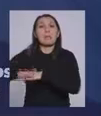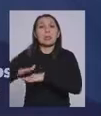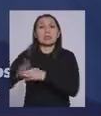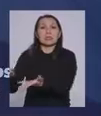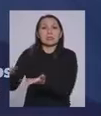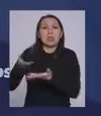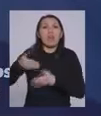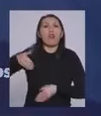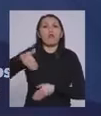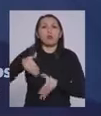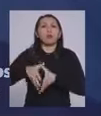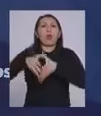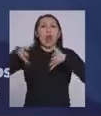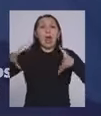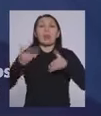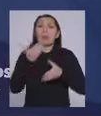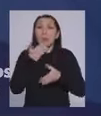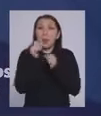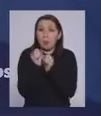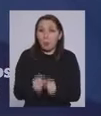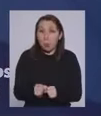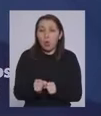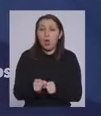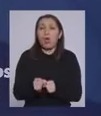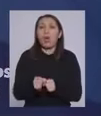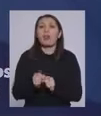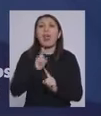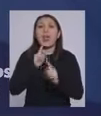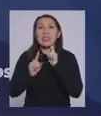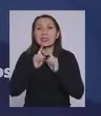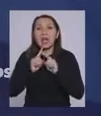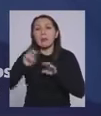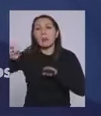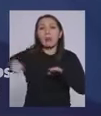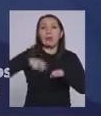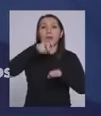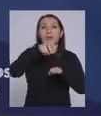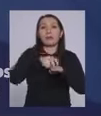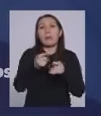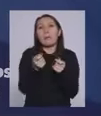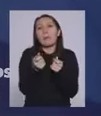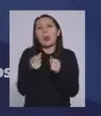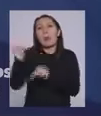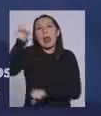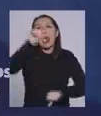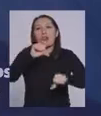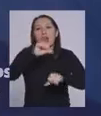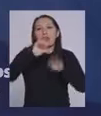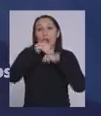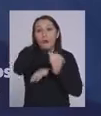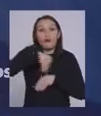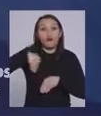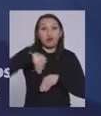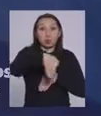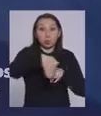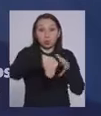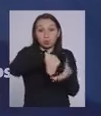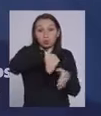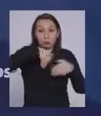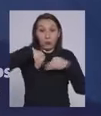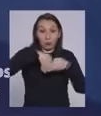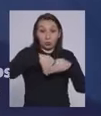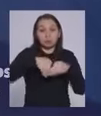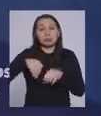buses grandes donde podemos también tomar el examen como llevando un laboratorio a la